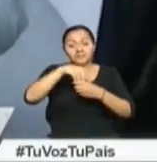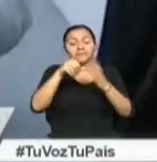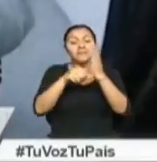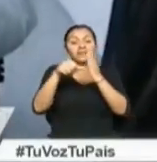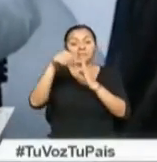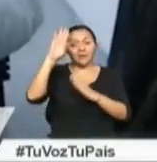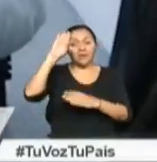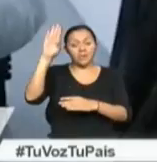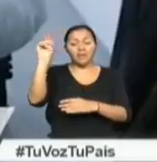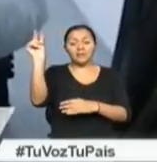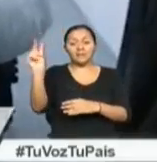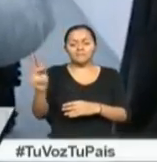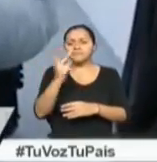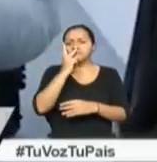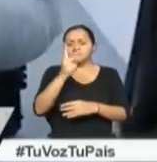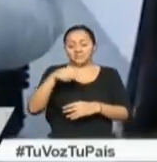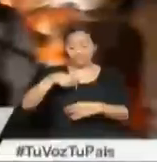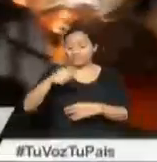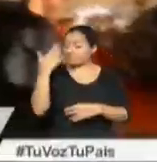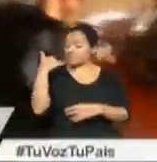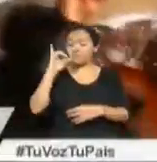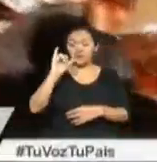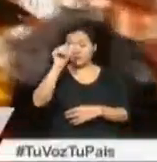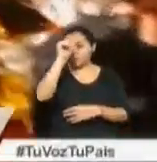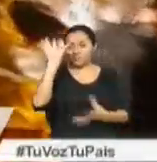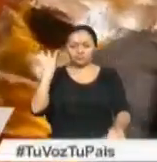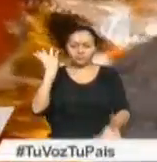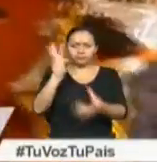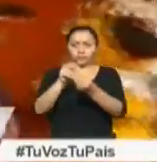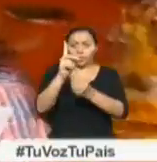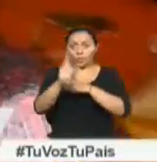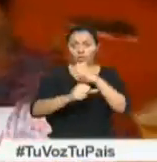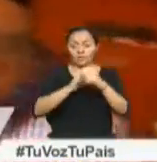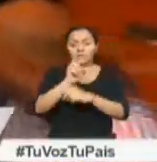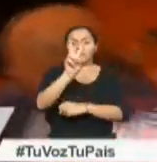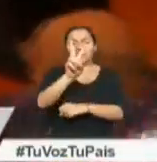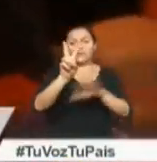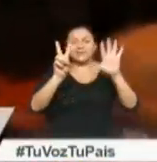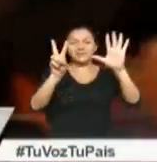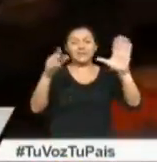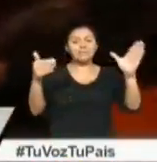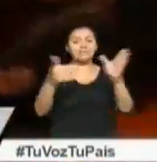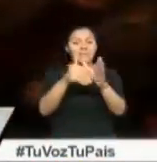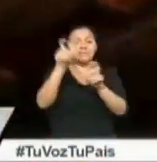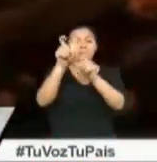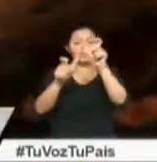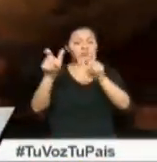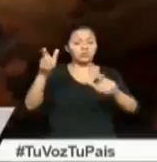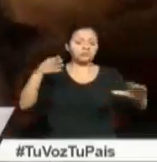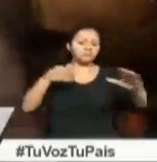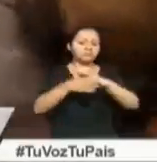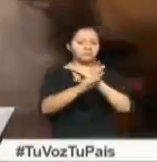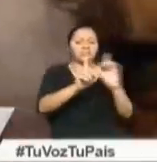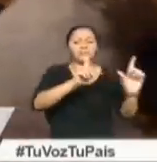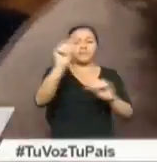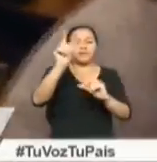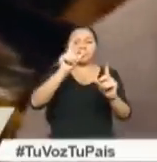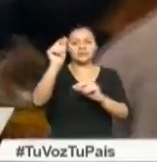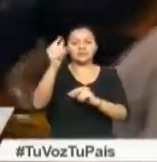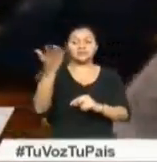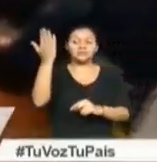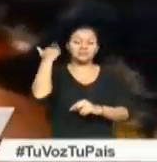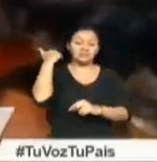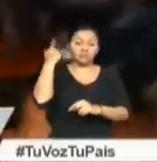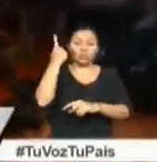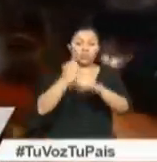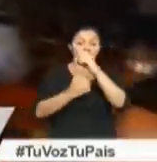italiano, en lo que va de año y sin contar este fin de semana, han llegado al país 27,000 inmigrantes, un 35 más que en el mismo periodo del año